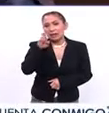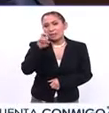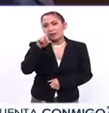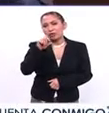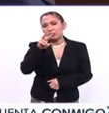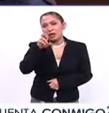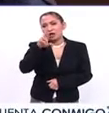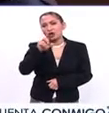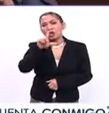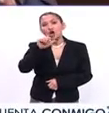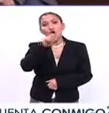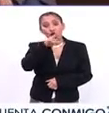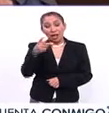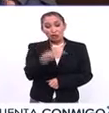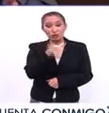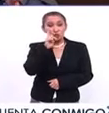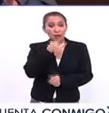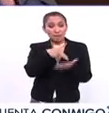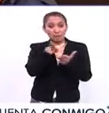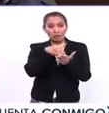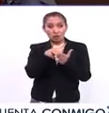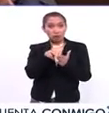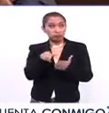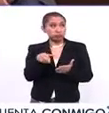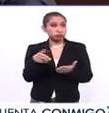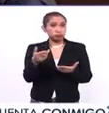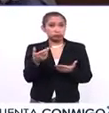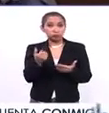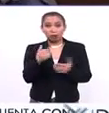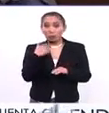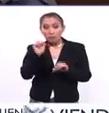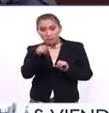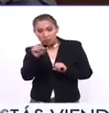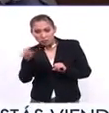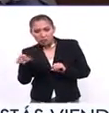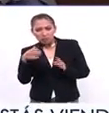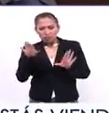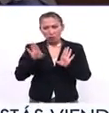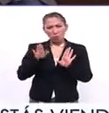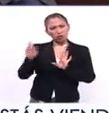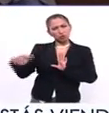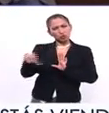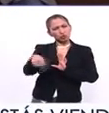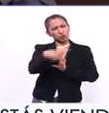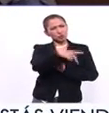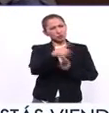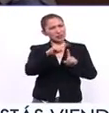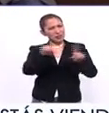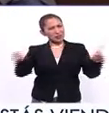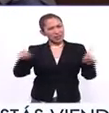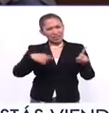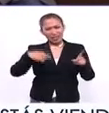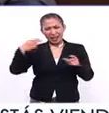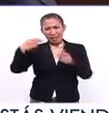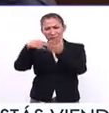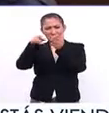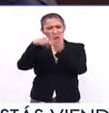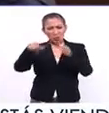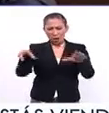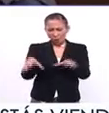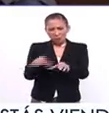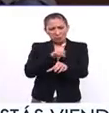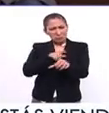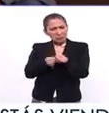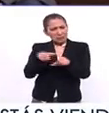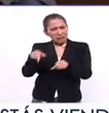Remedios y de Leonora, pues eran no pintoras, digamos, tradicionales, eran otra isla dentro de la isla de los que no compartían